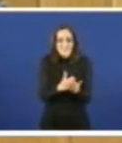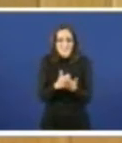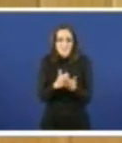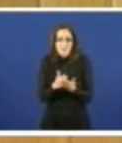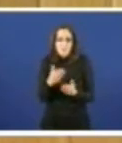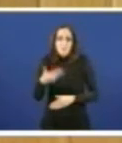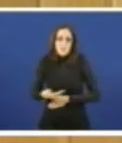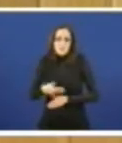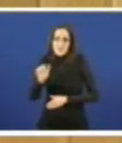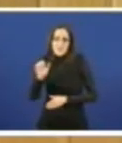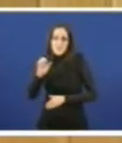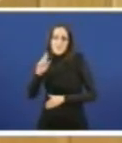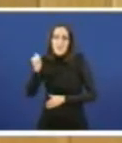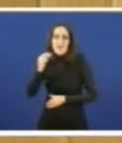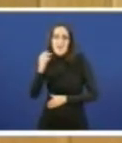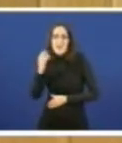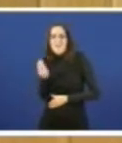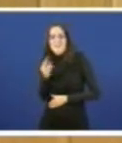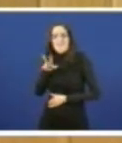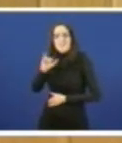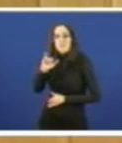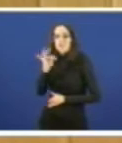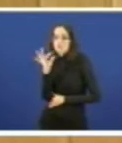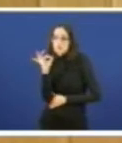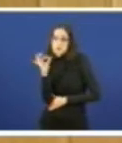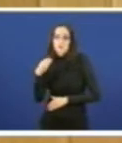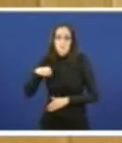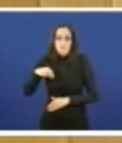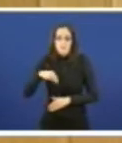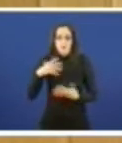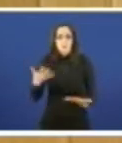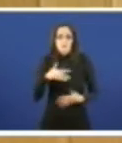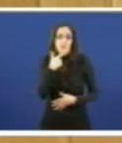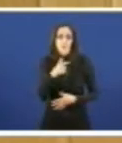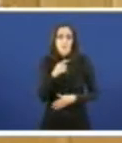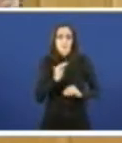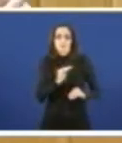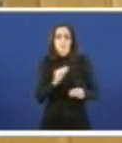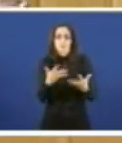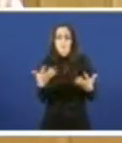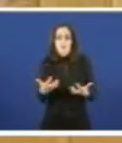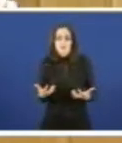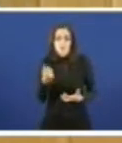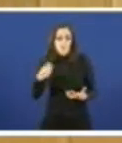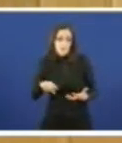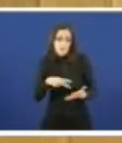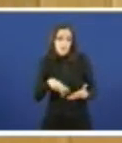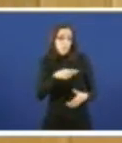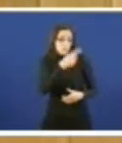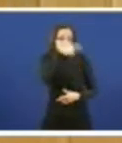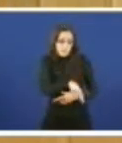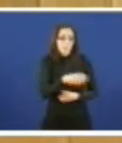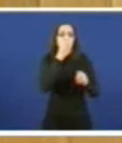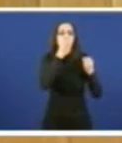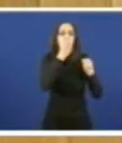súas contribucións á loita de clases e a síntese como forma final. O sea, que é unha cita que, bueno, pues celebro moito que vostede nos